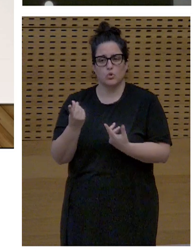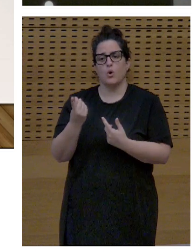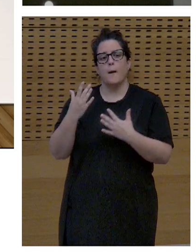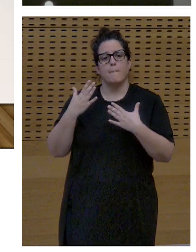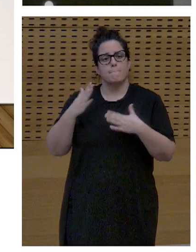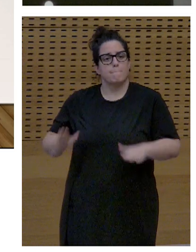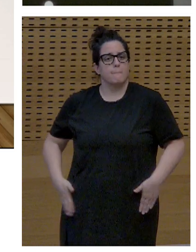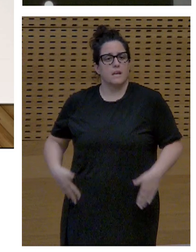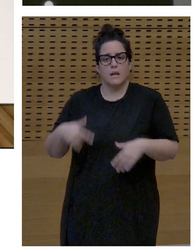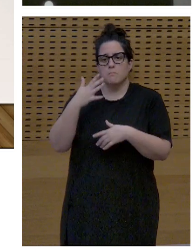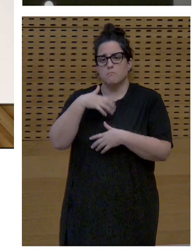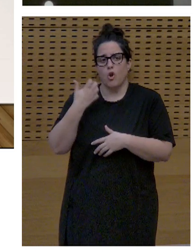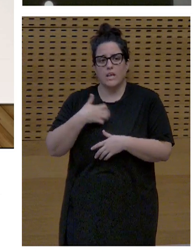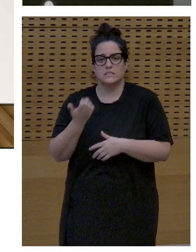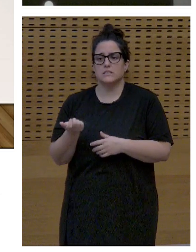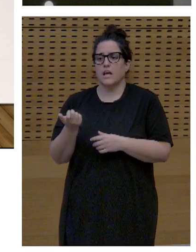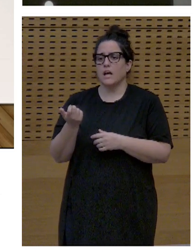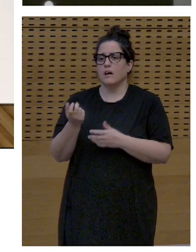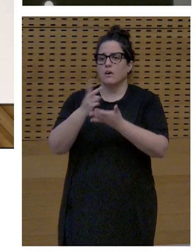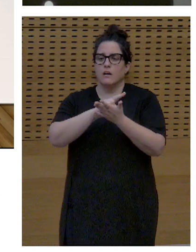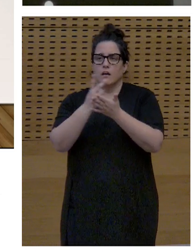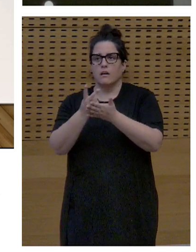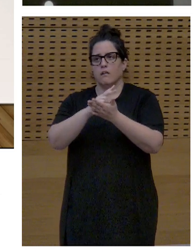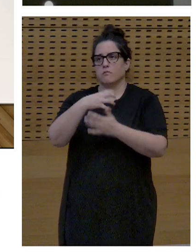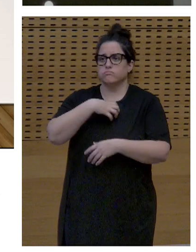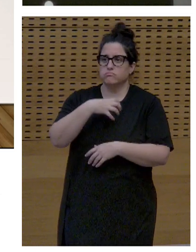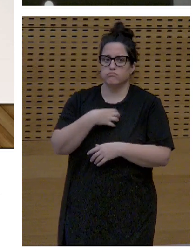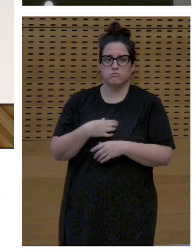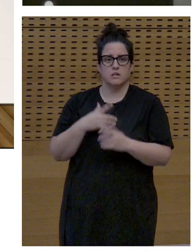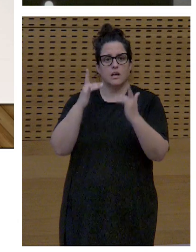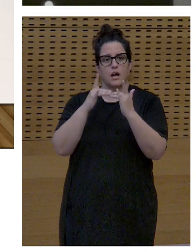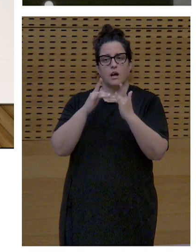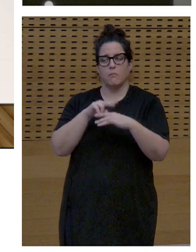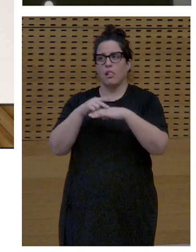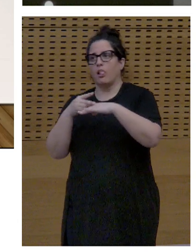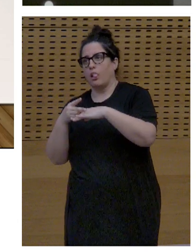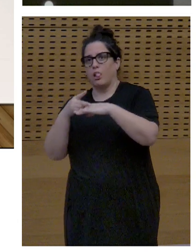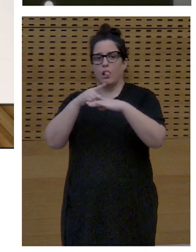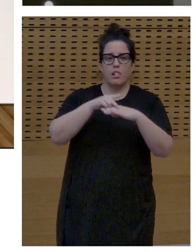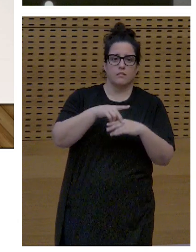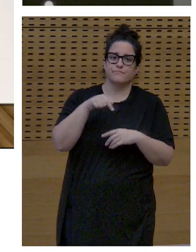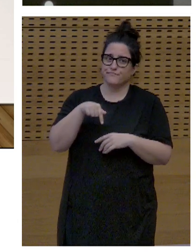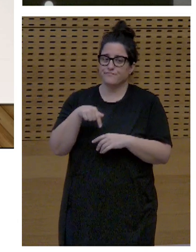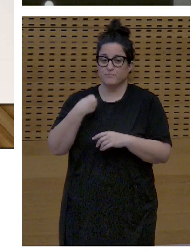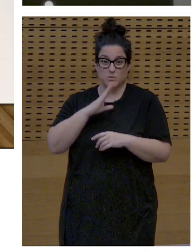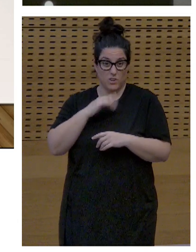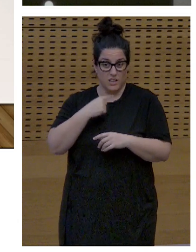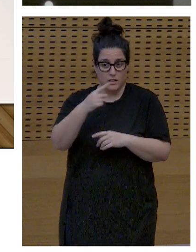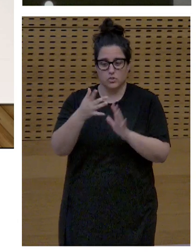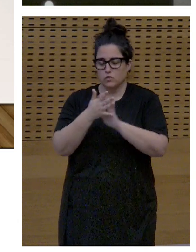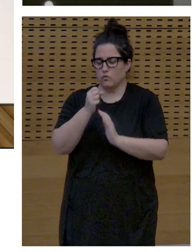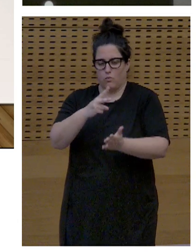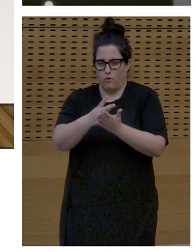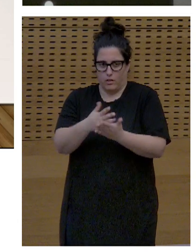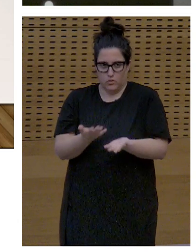cojo postura, que estoy torpe en la cama. Eso, como os he dicho, es un reto para nosotros. Los problemas